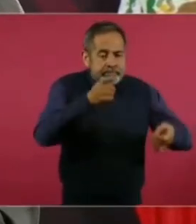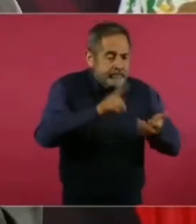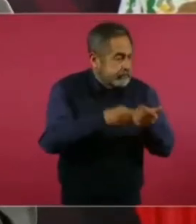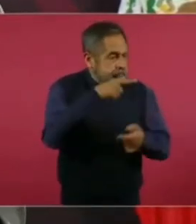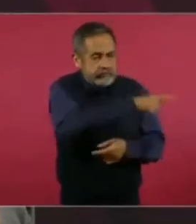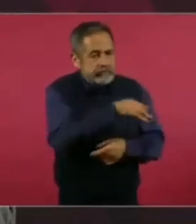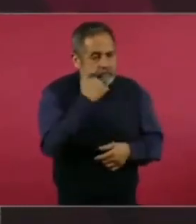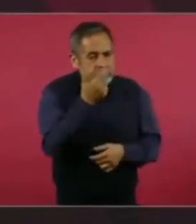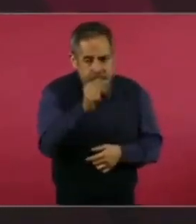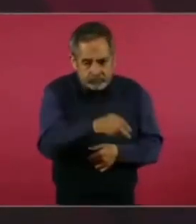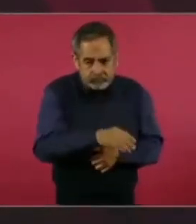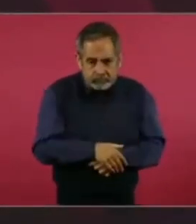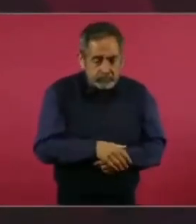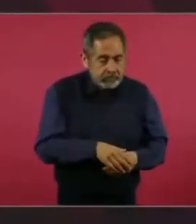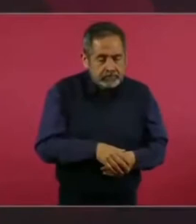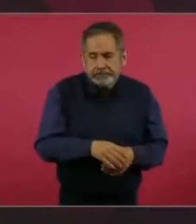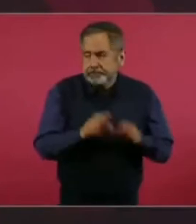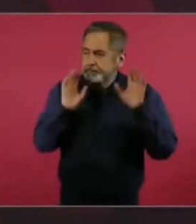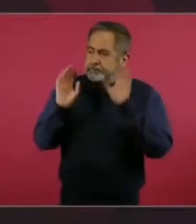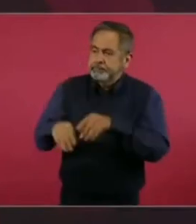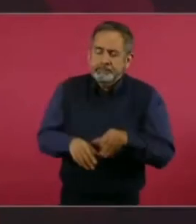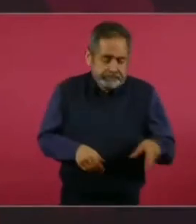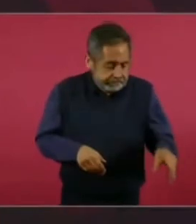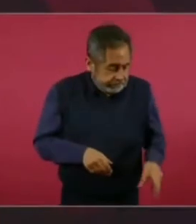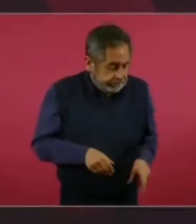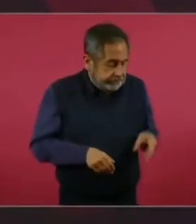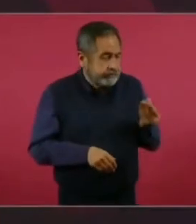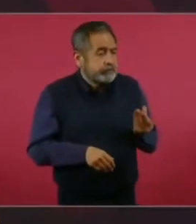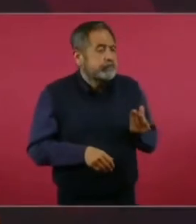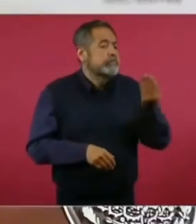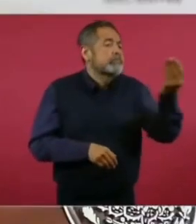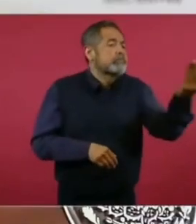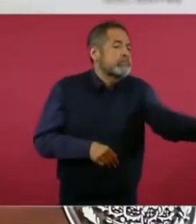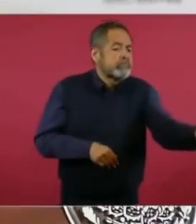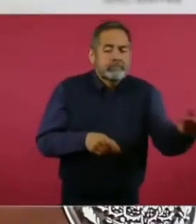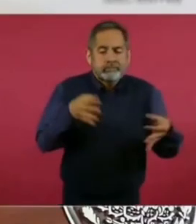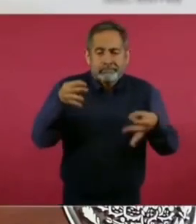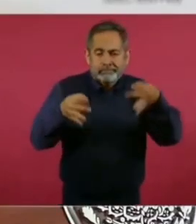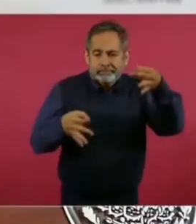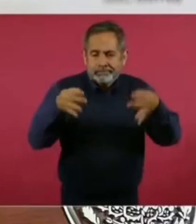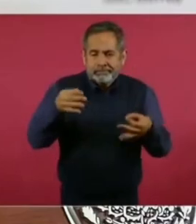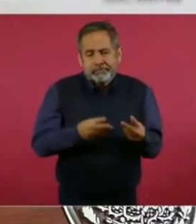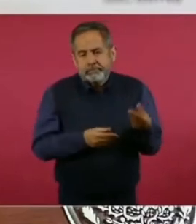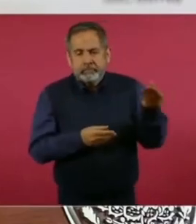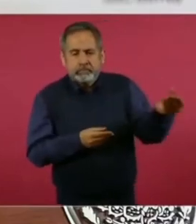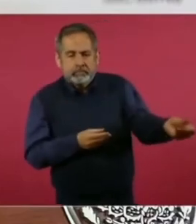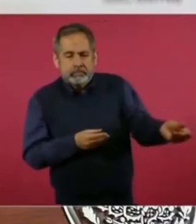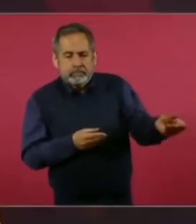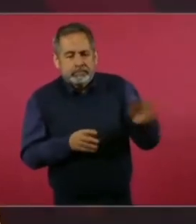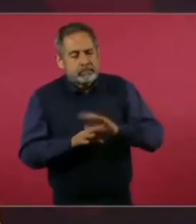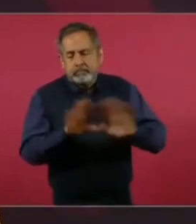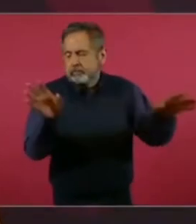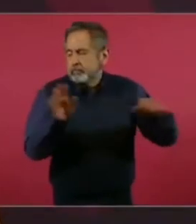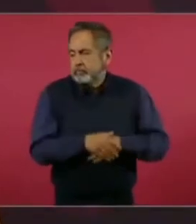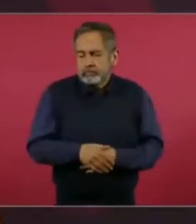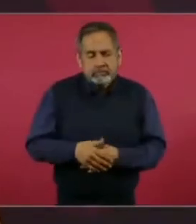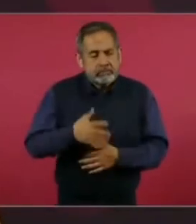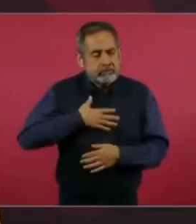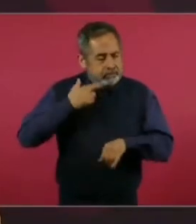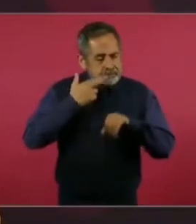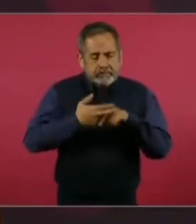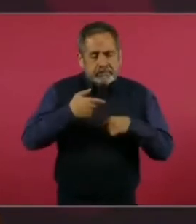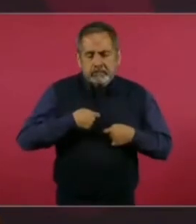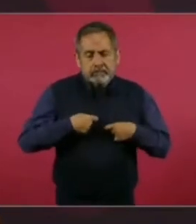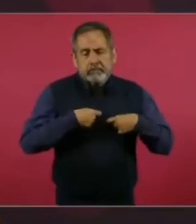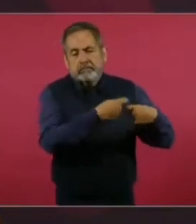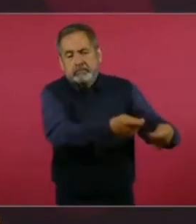y regresan el expediente al tribunal que le corresponde.